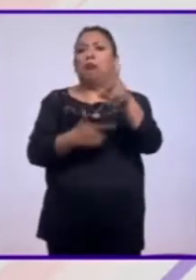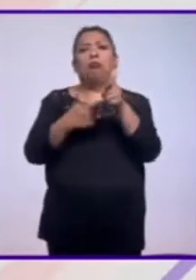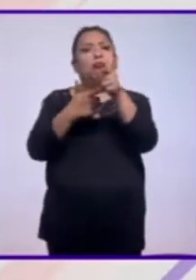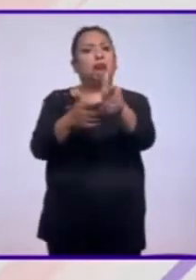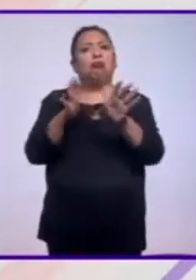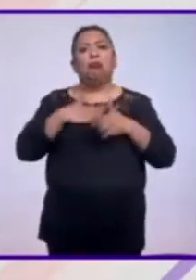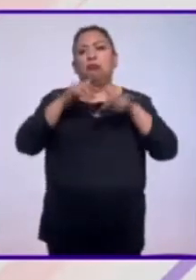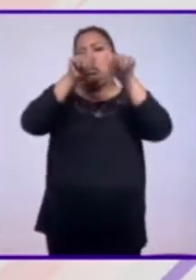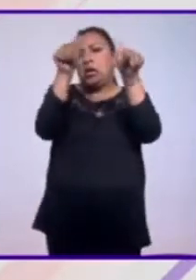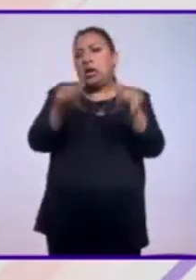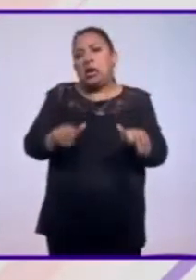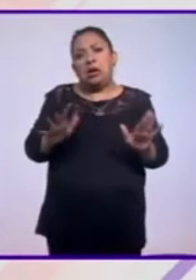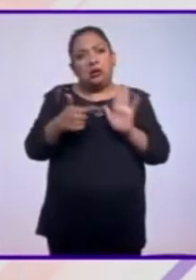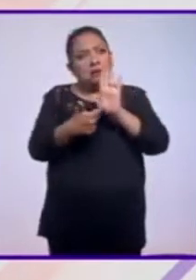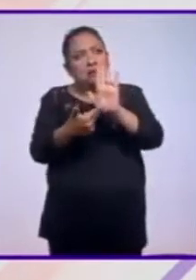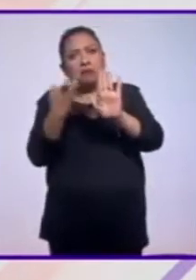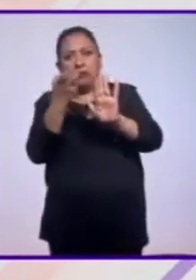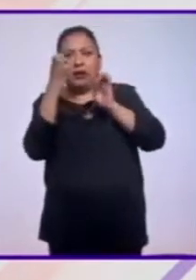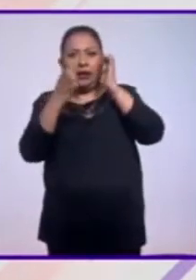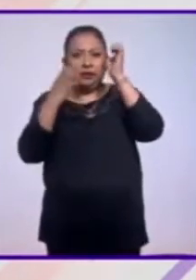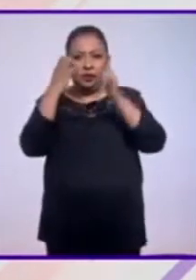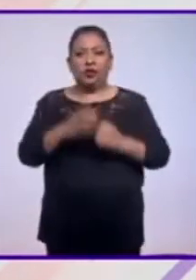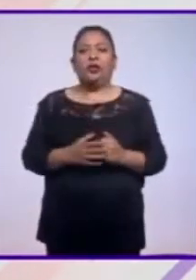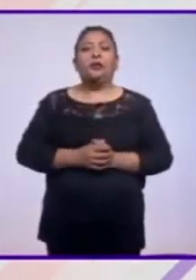en mi arte y lo que se está mostrando en esta exhibición.